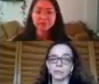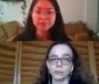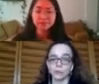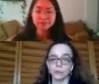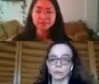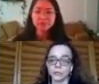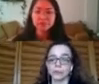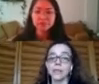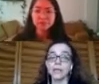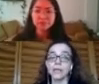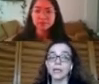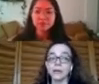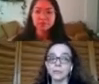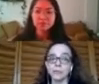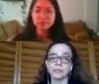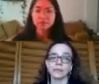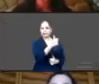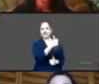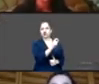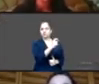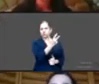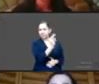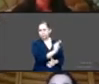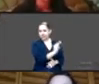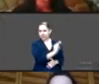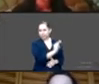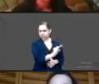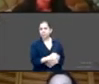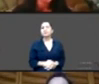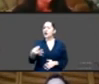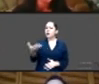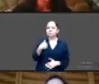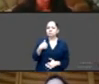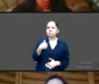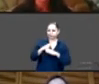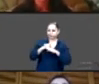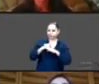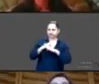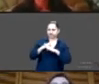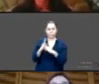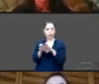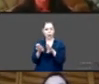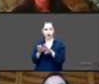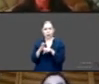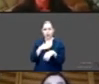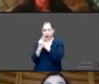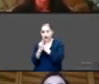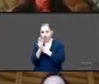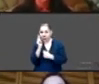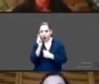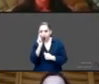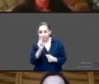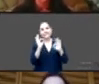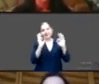.8%. Y los métodos anticonceptivos que suelen utilizar, ahora sí ya se ve bien, qué bueno. Los métodos anticonceptivos que suelen